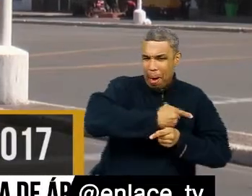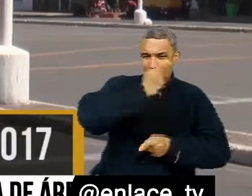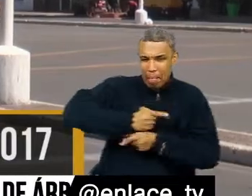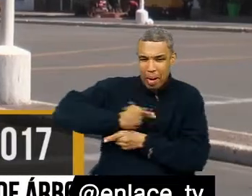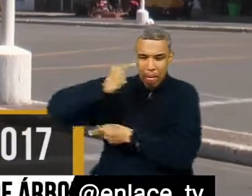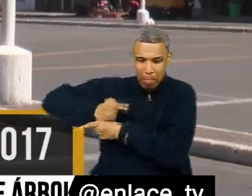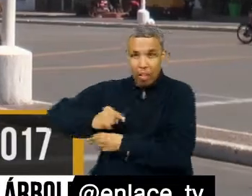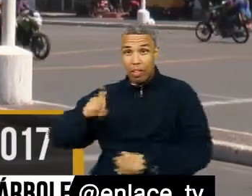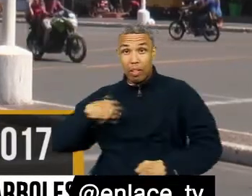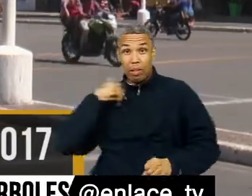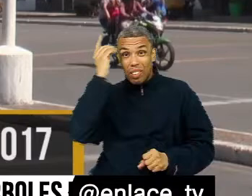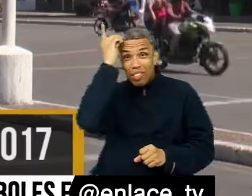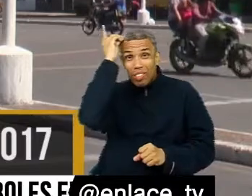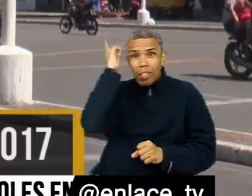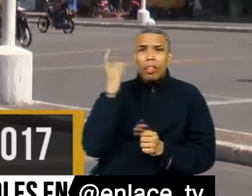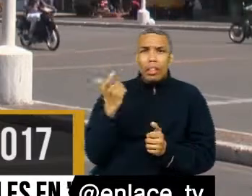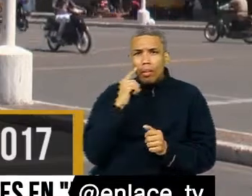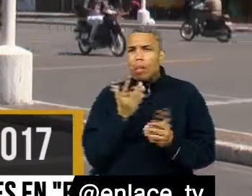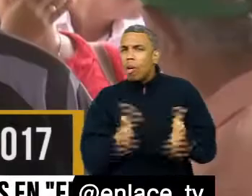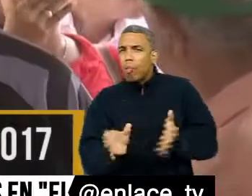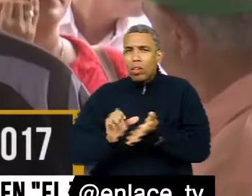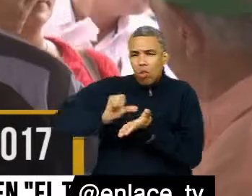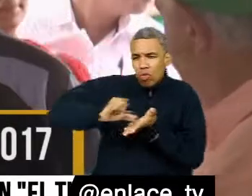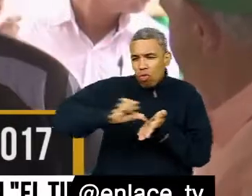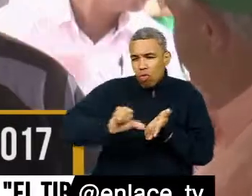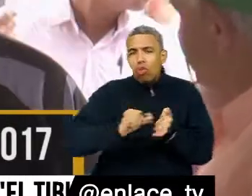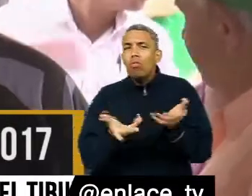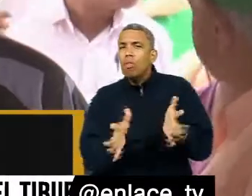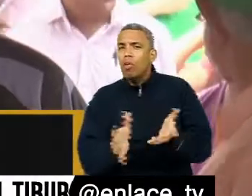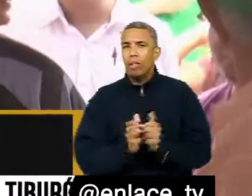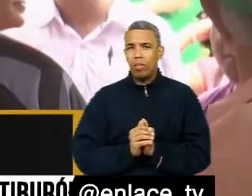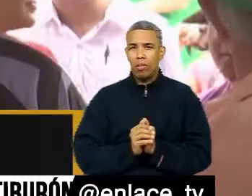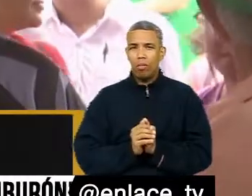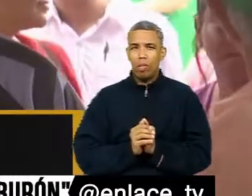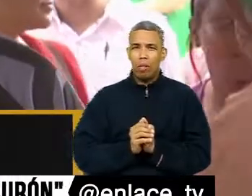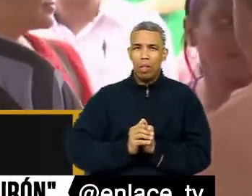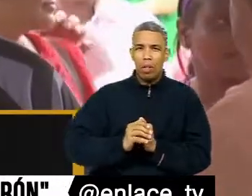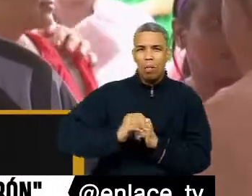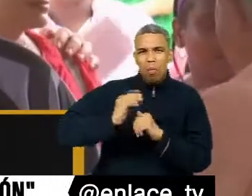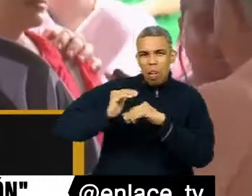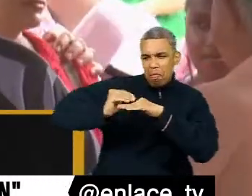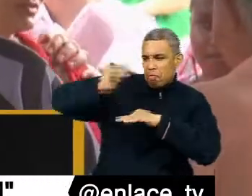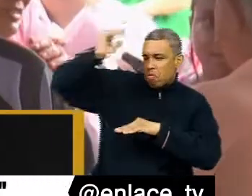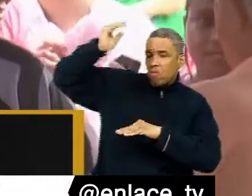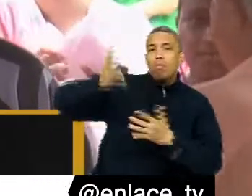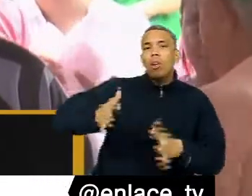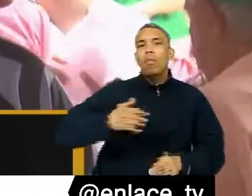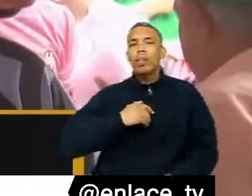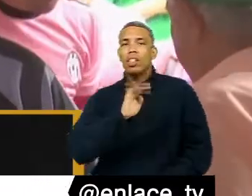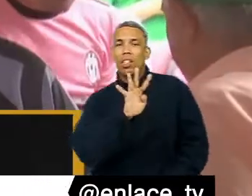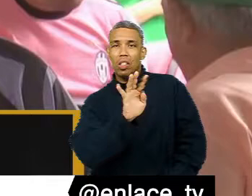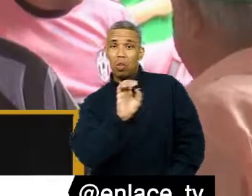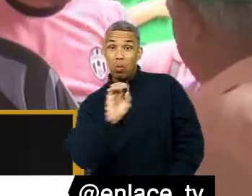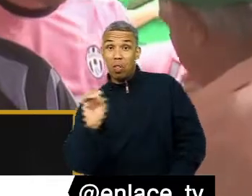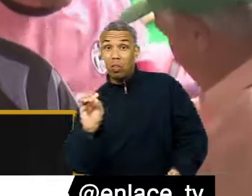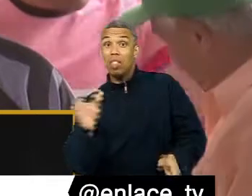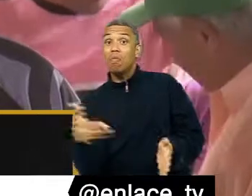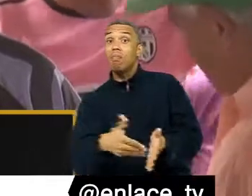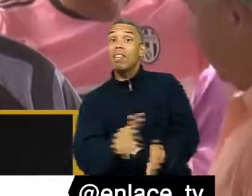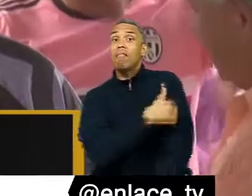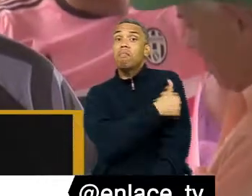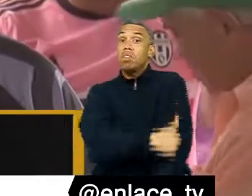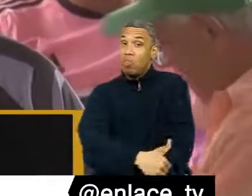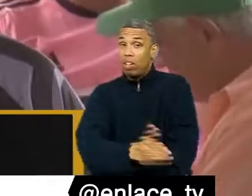cubrir las necesidades del municipio. Es un presupuesto, estamos terminando, es un presupuesto que está por el orden de los 400 mil millones de